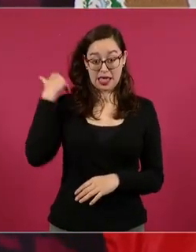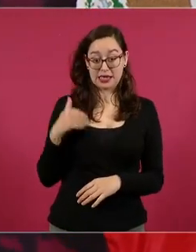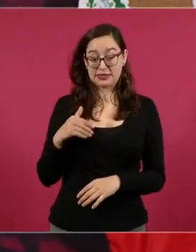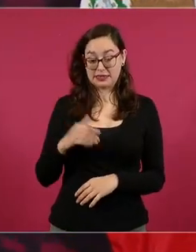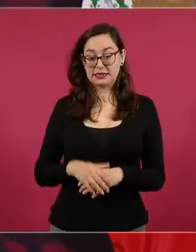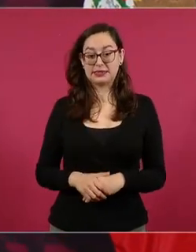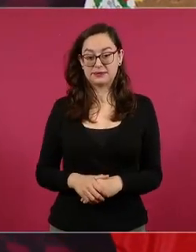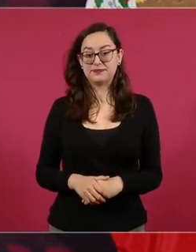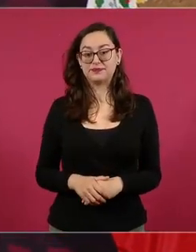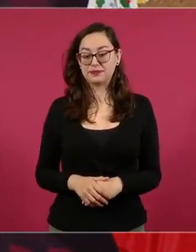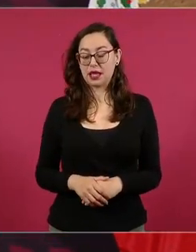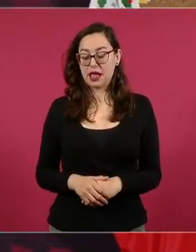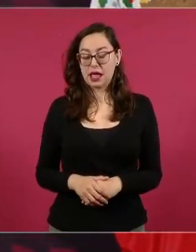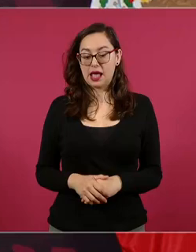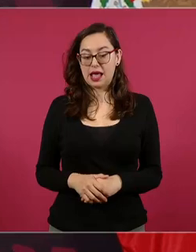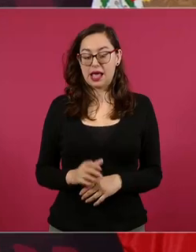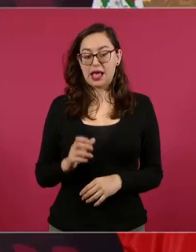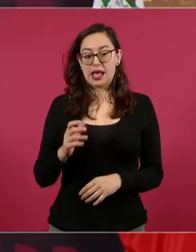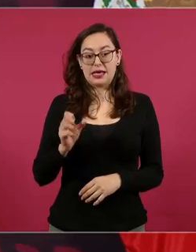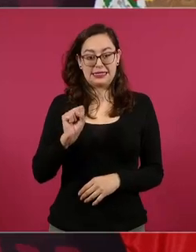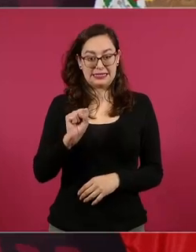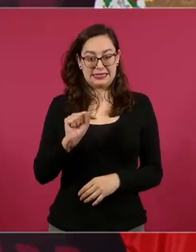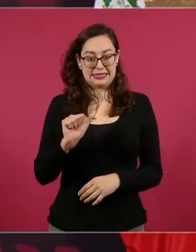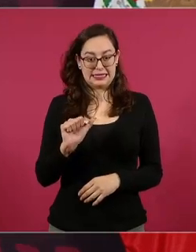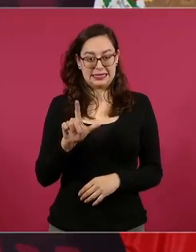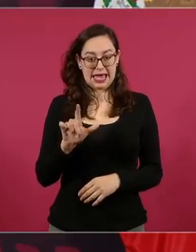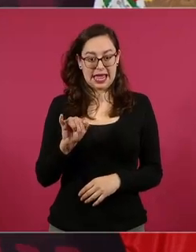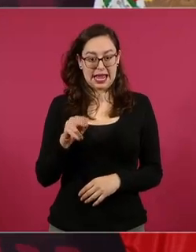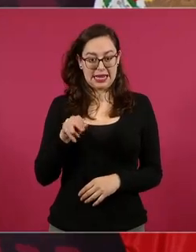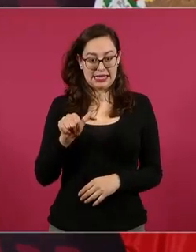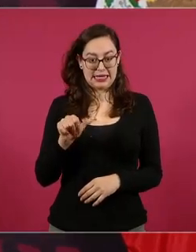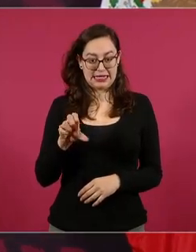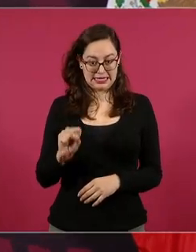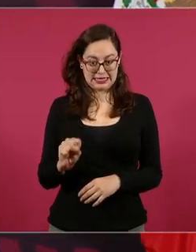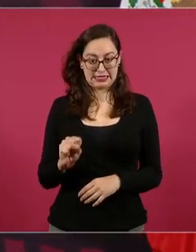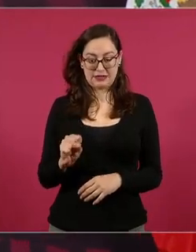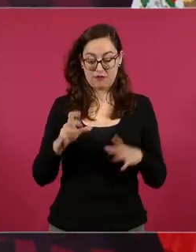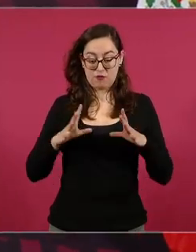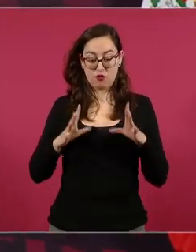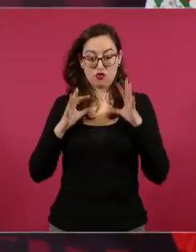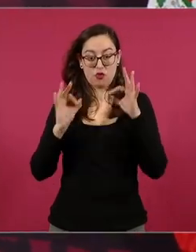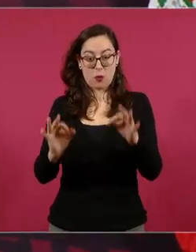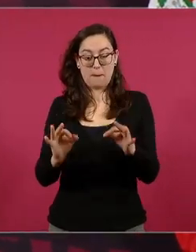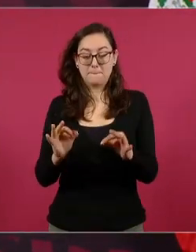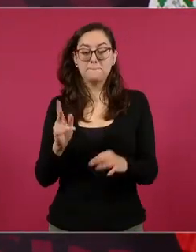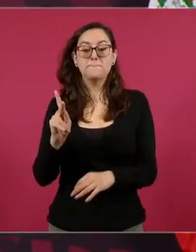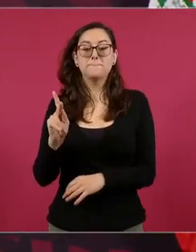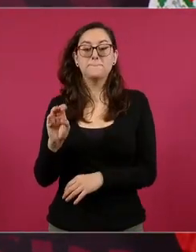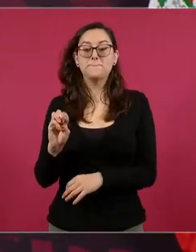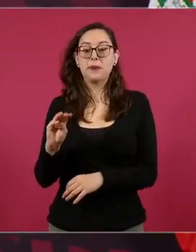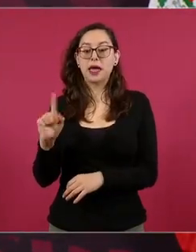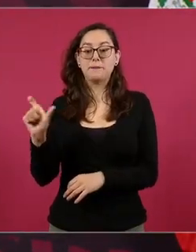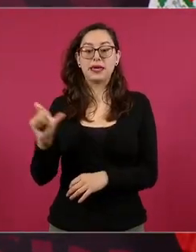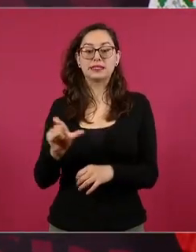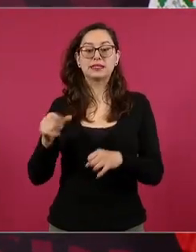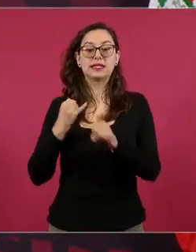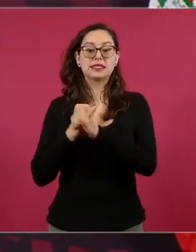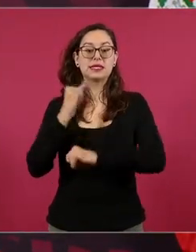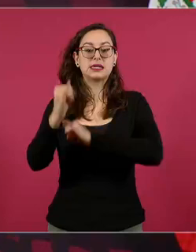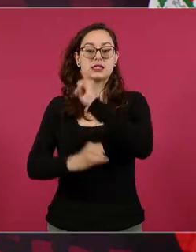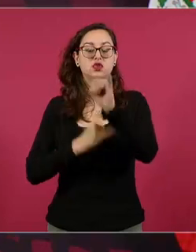Pemex Internacional, que era la encargada de compra y venta en Pemex.